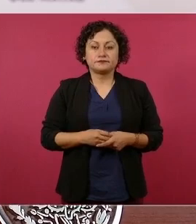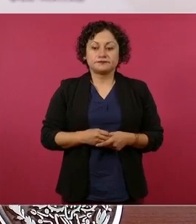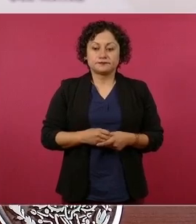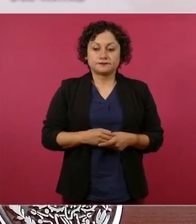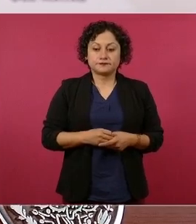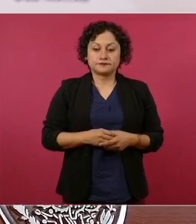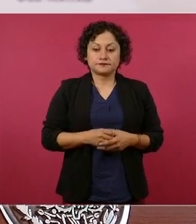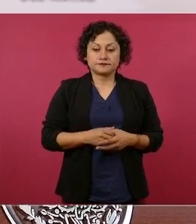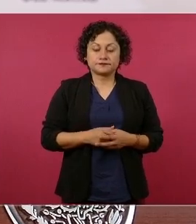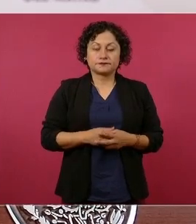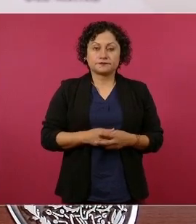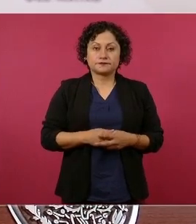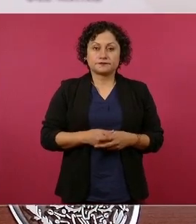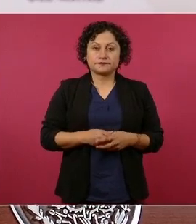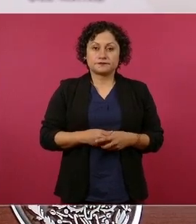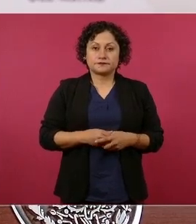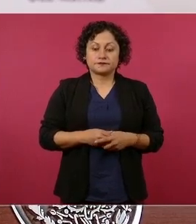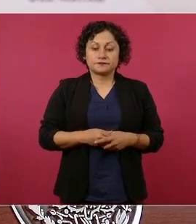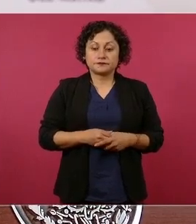Pues